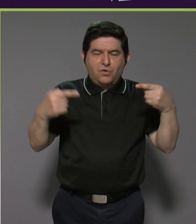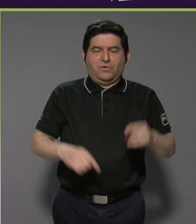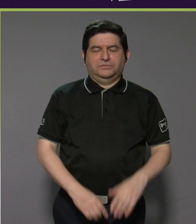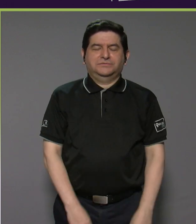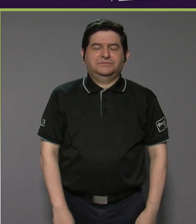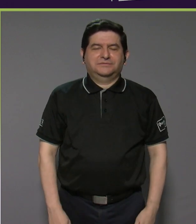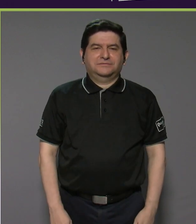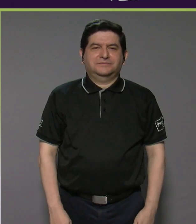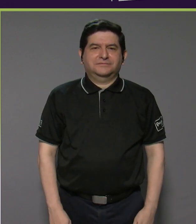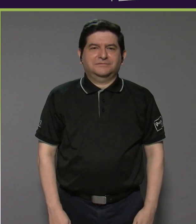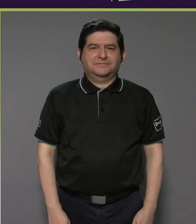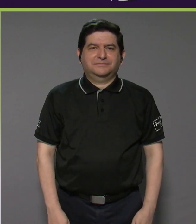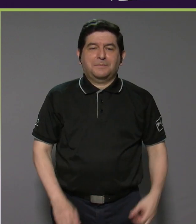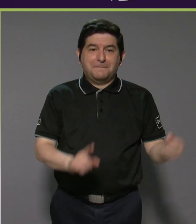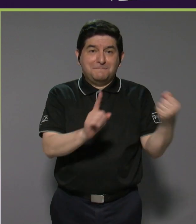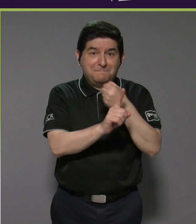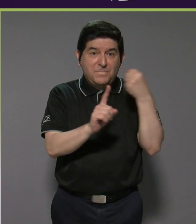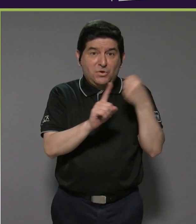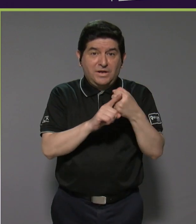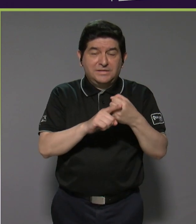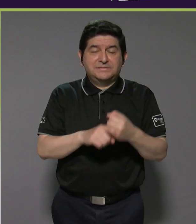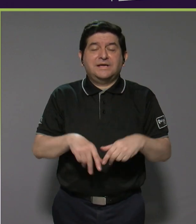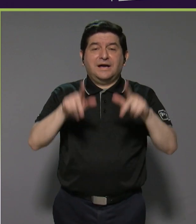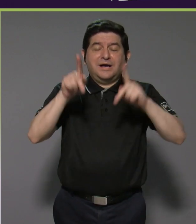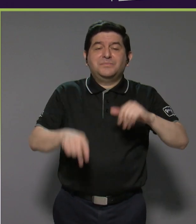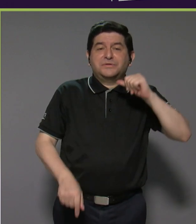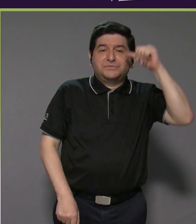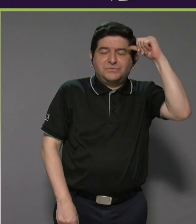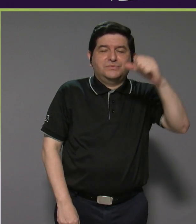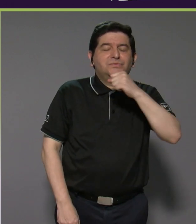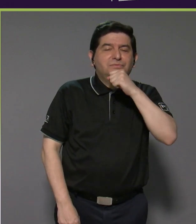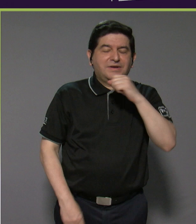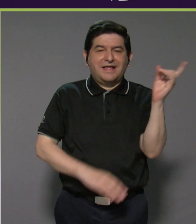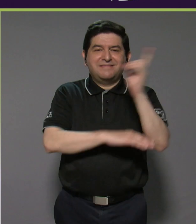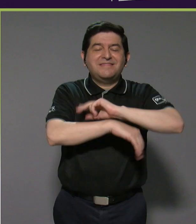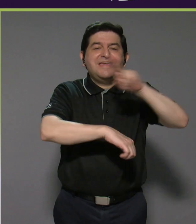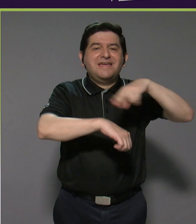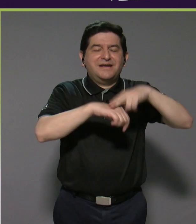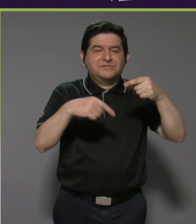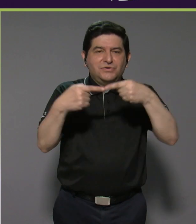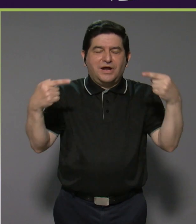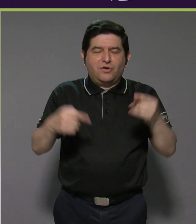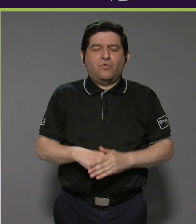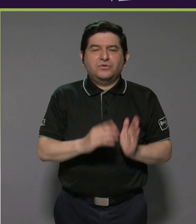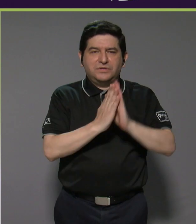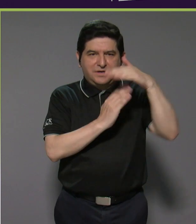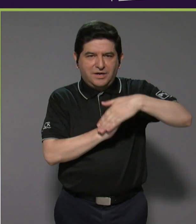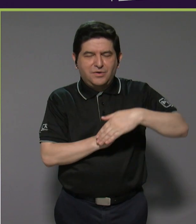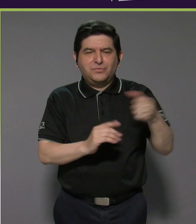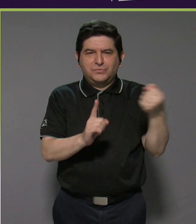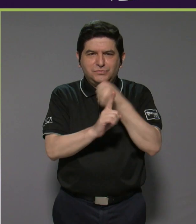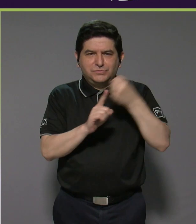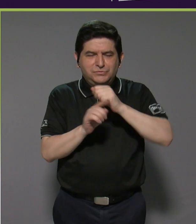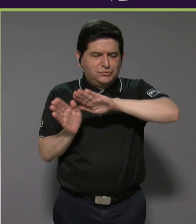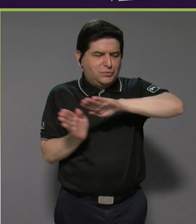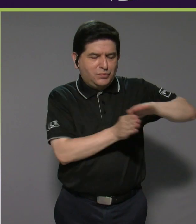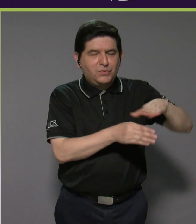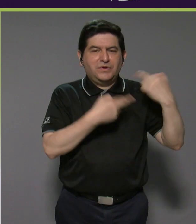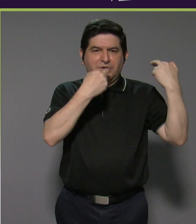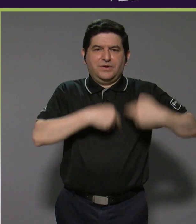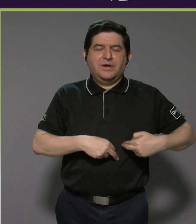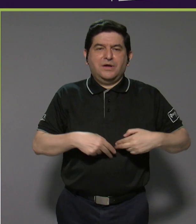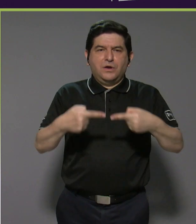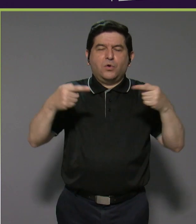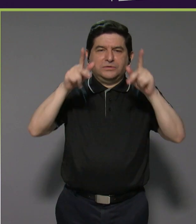la violencia hacia la persona adulta mayor, que es el Día Nacional contra el abuso, maltrato, marginación y negligencia hacia